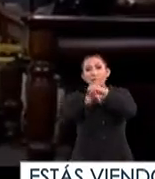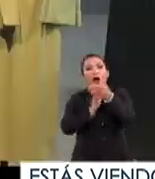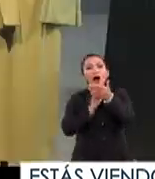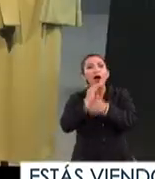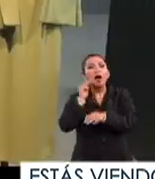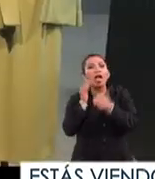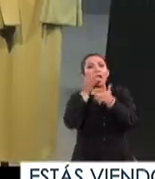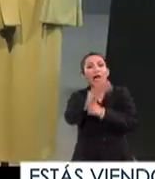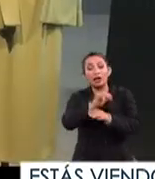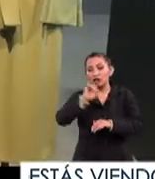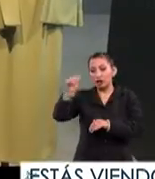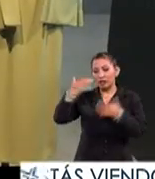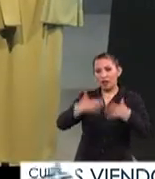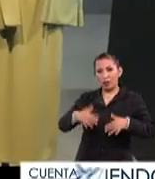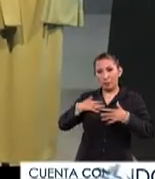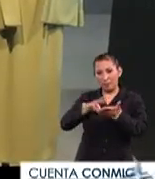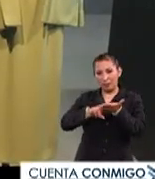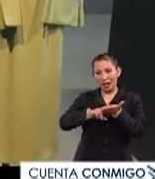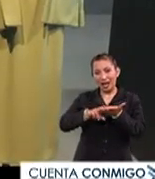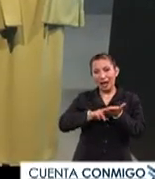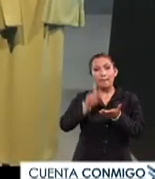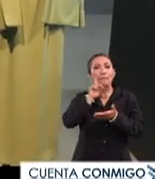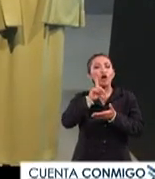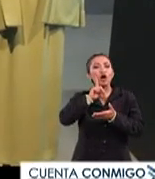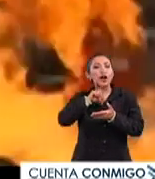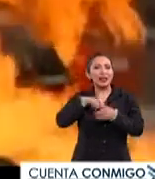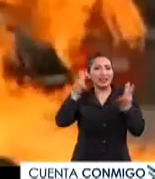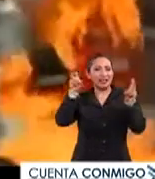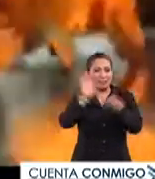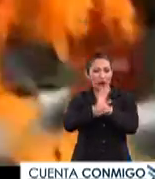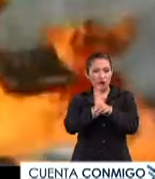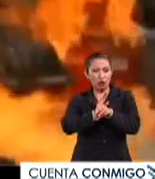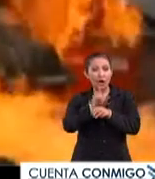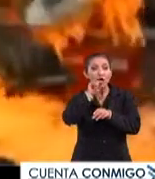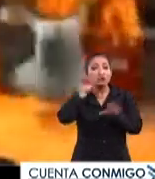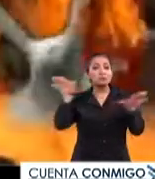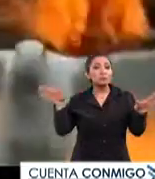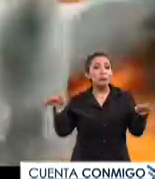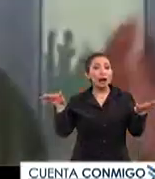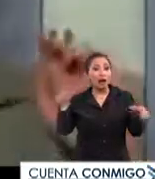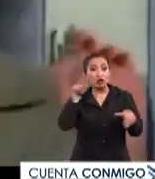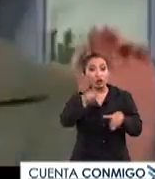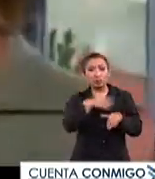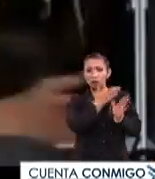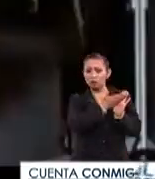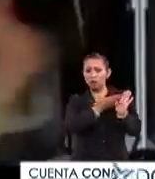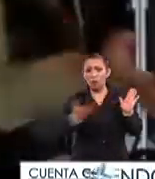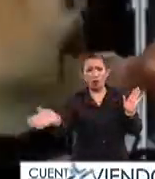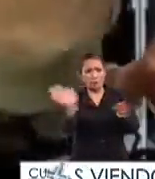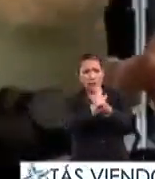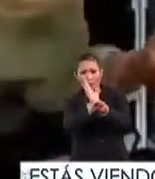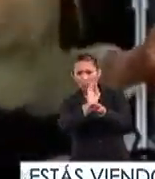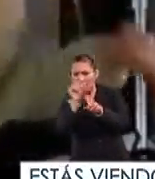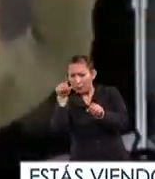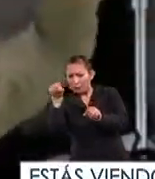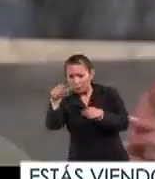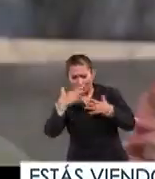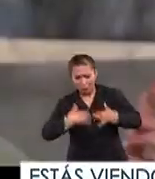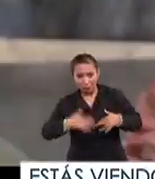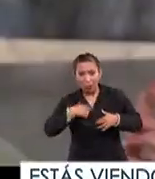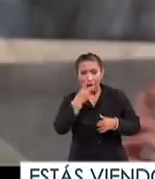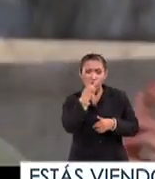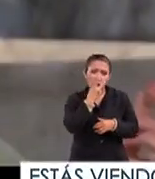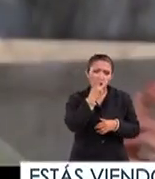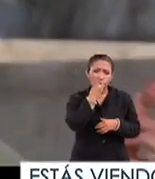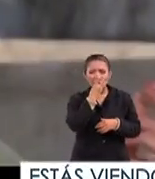este es el vestuario que usó Tippi Hedren en Los pájaros. Tippi Hedren usó este vestuario toda la película. Entonces, solamente tiene